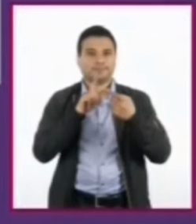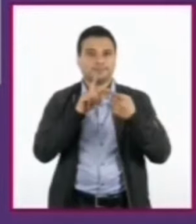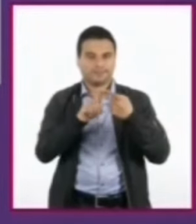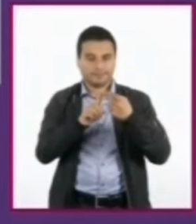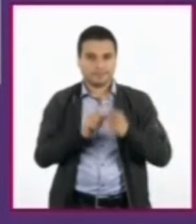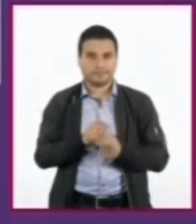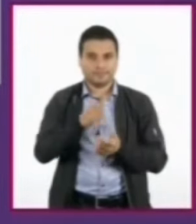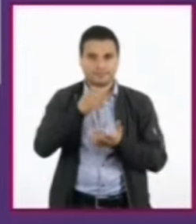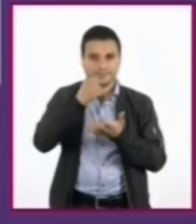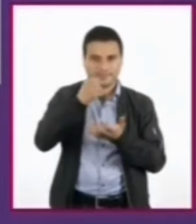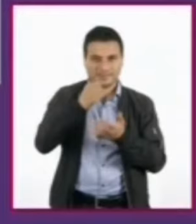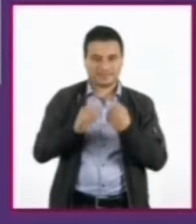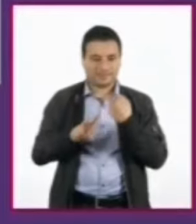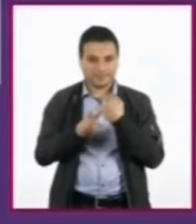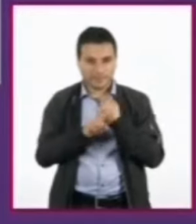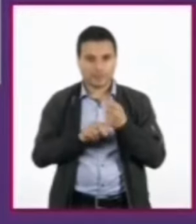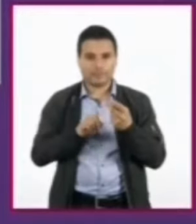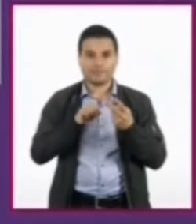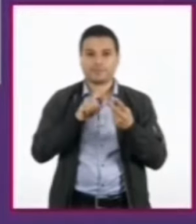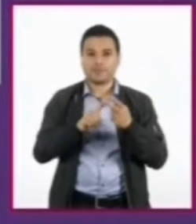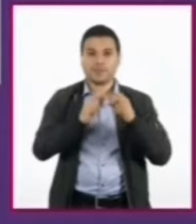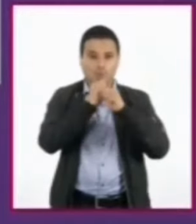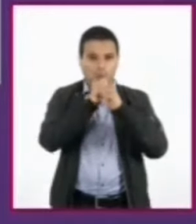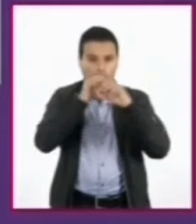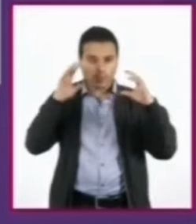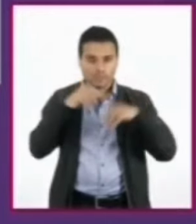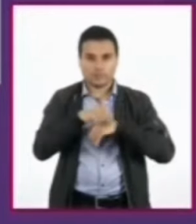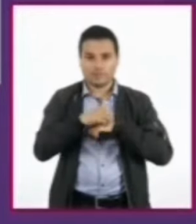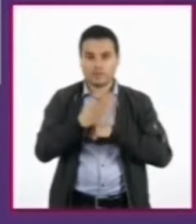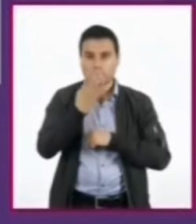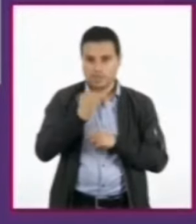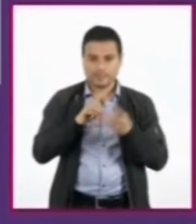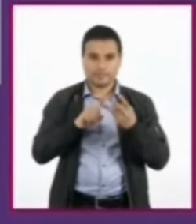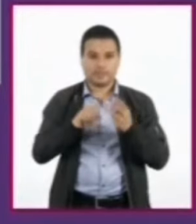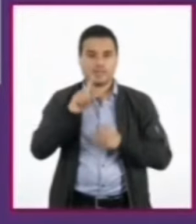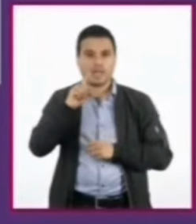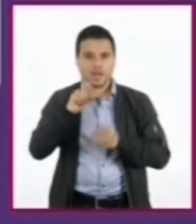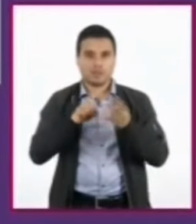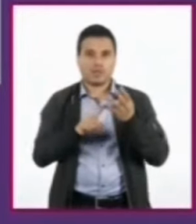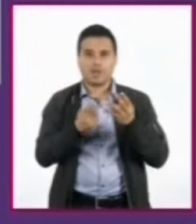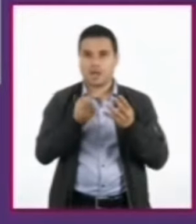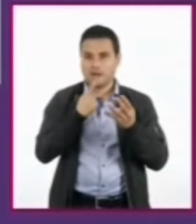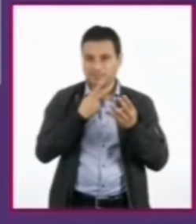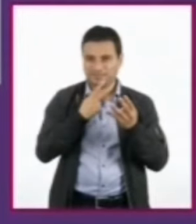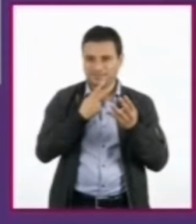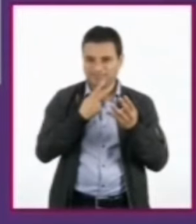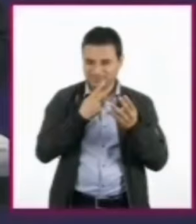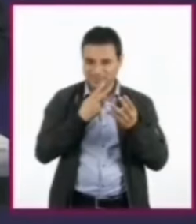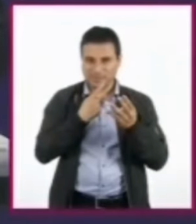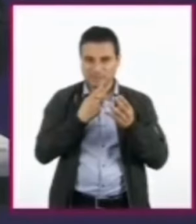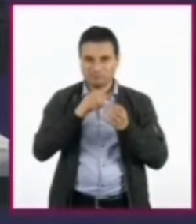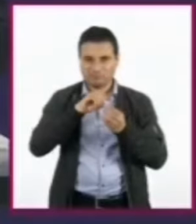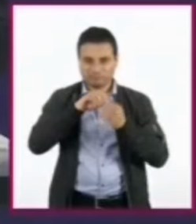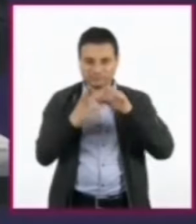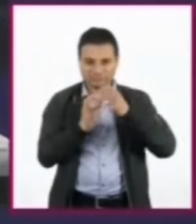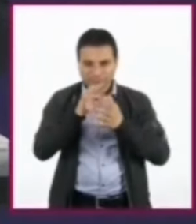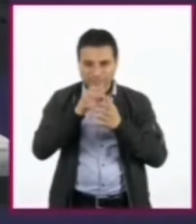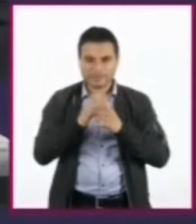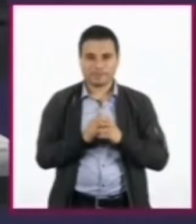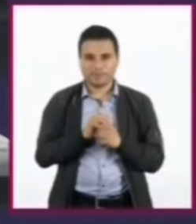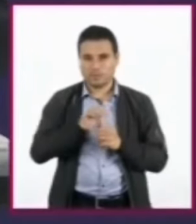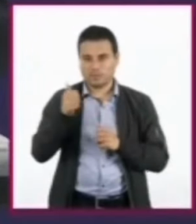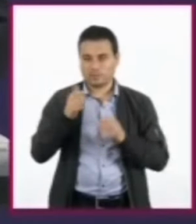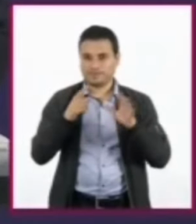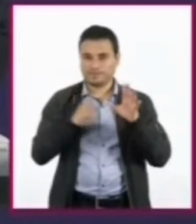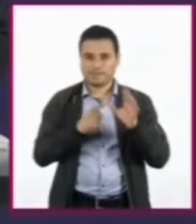agua, 2 pastillas efervescentes y una balanza. ¿Cómo lo hacemos? Recuerda que